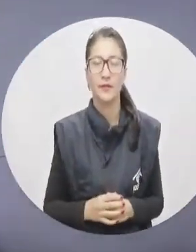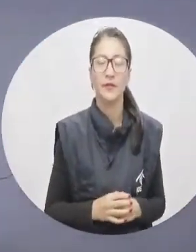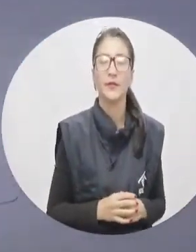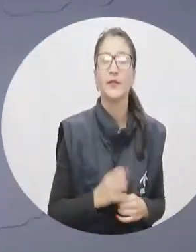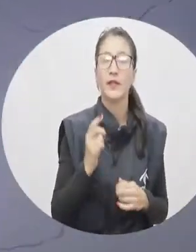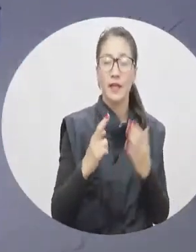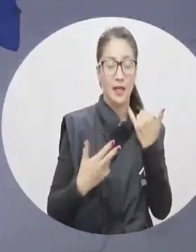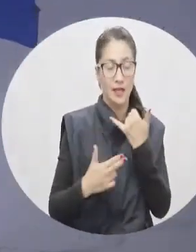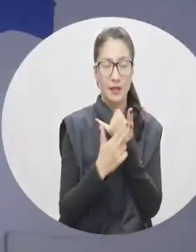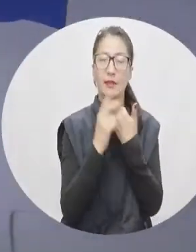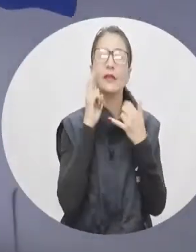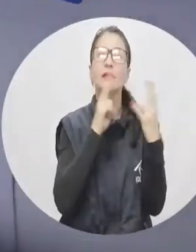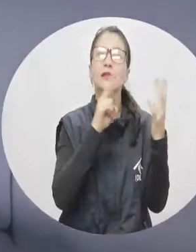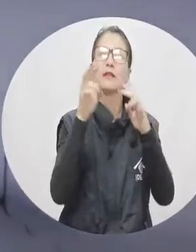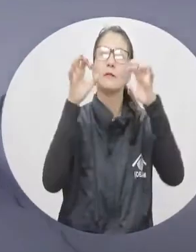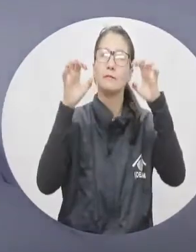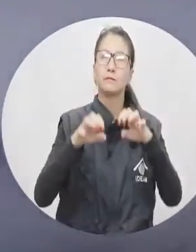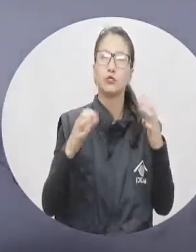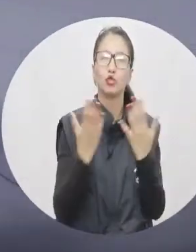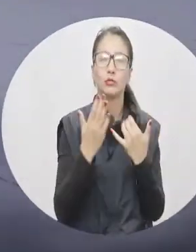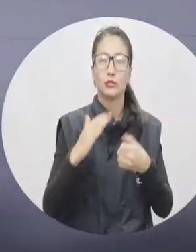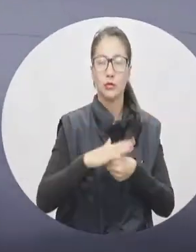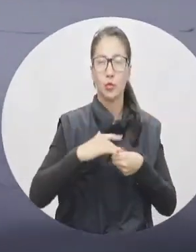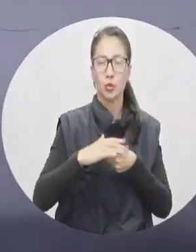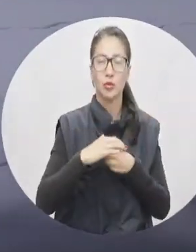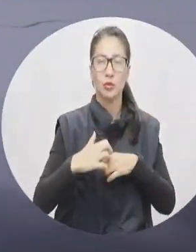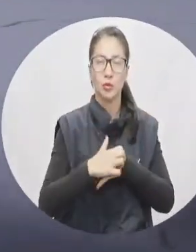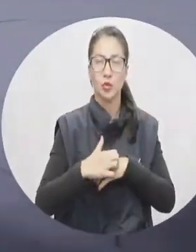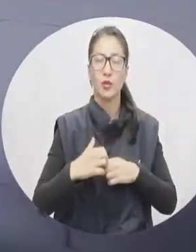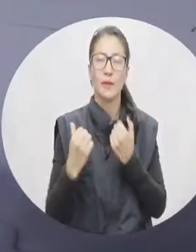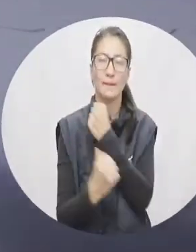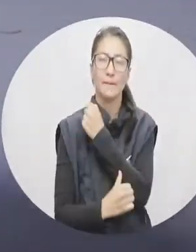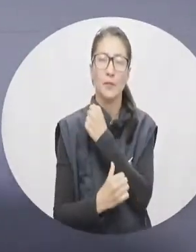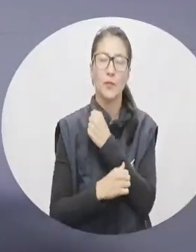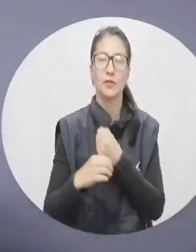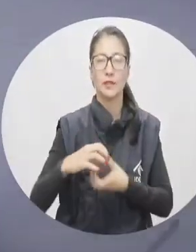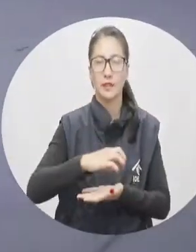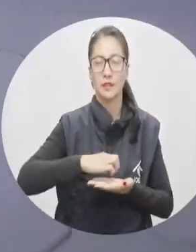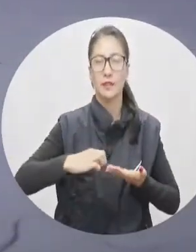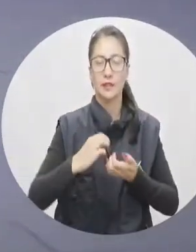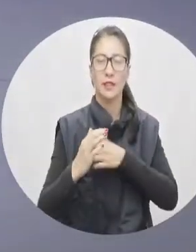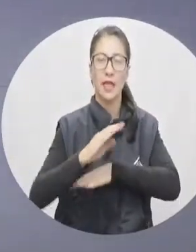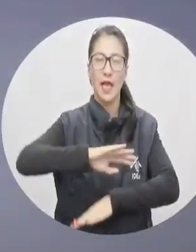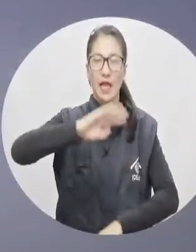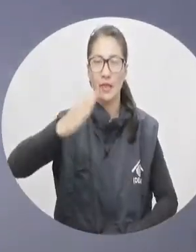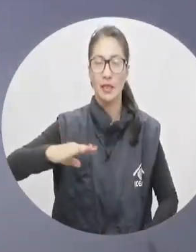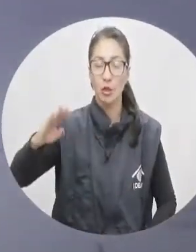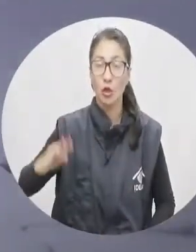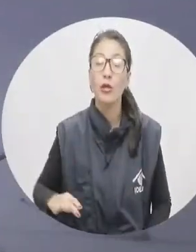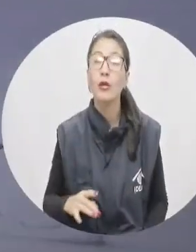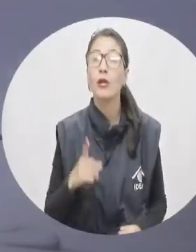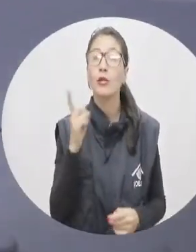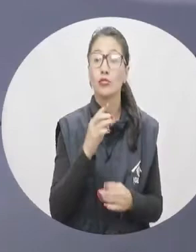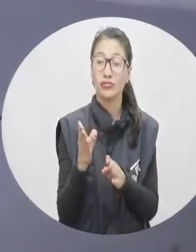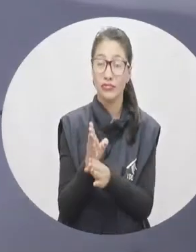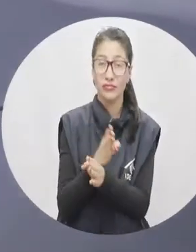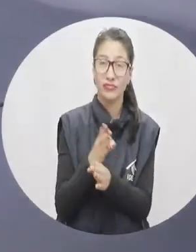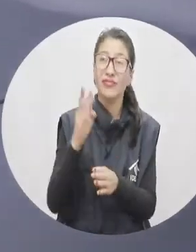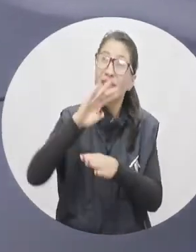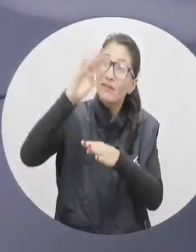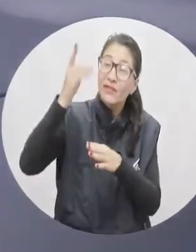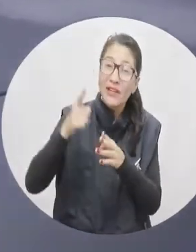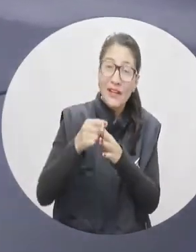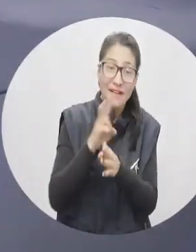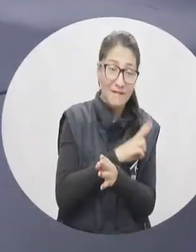andina persisten humedades en zonas de Cundinamarca, Tolima, Boyacá, los Santanderes y Antioquia. En la frontera con las montañas de Valle y Nariño